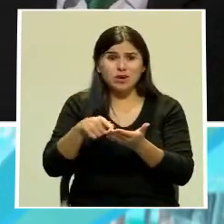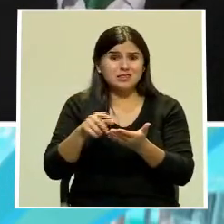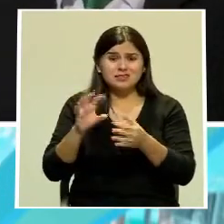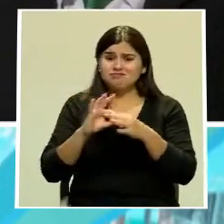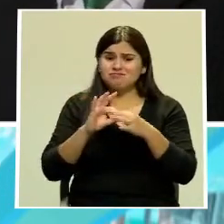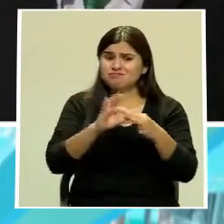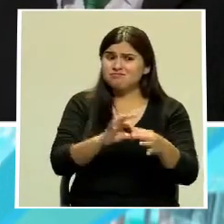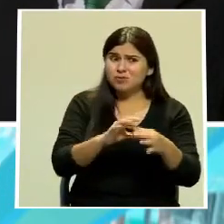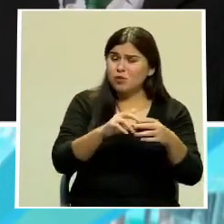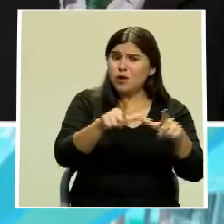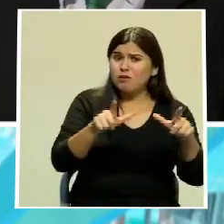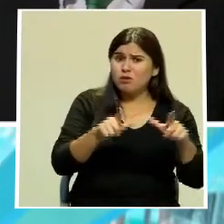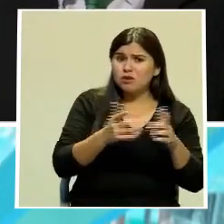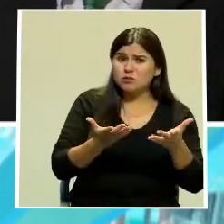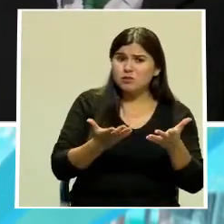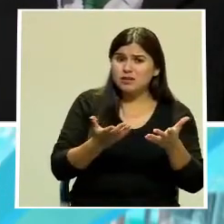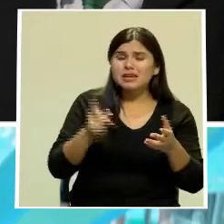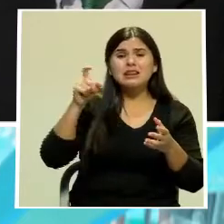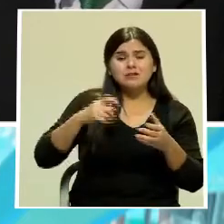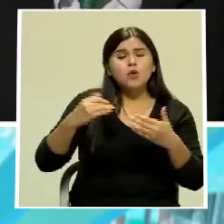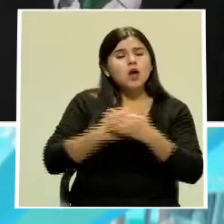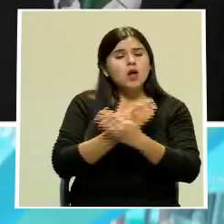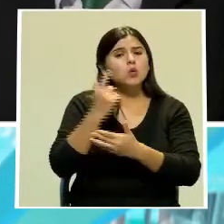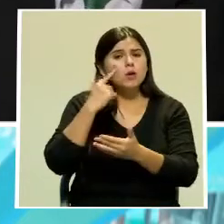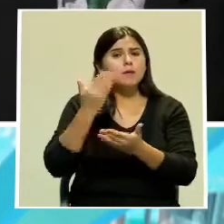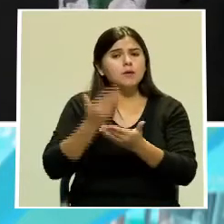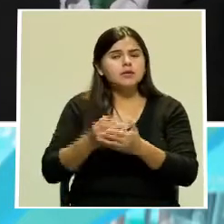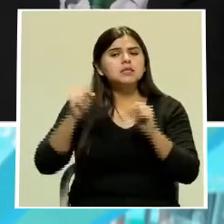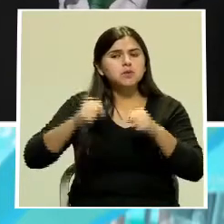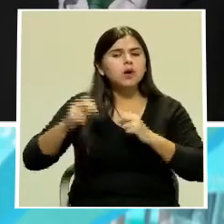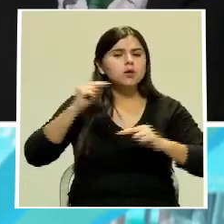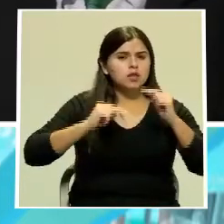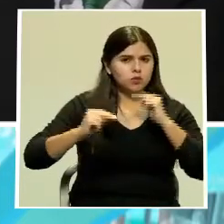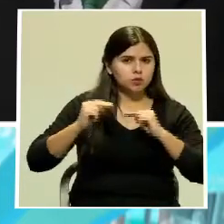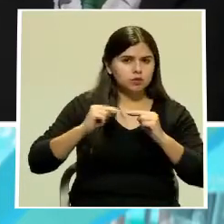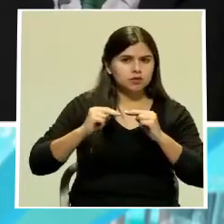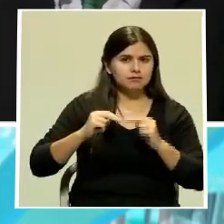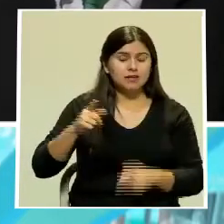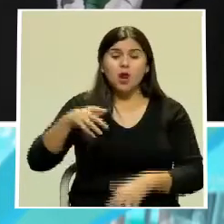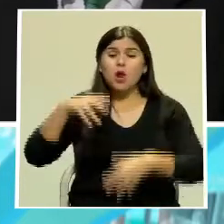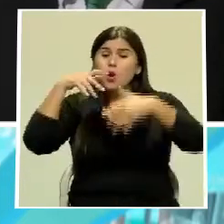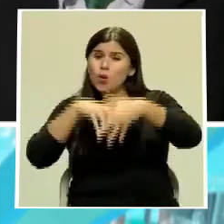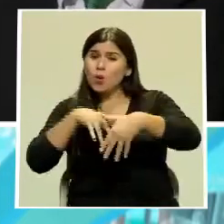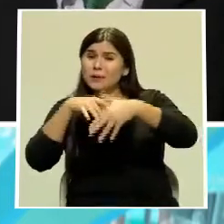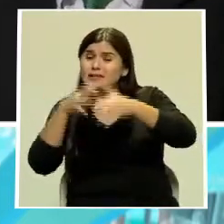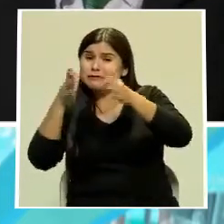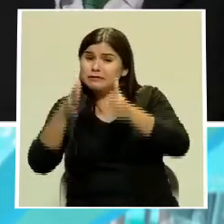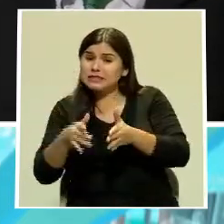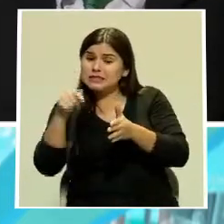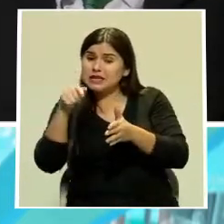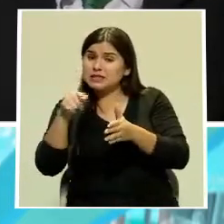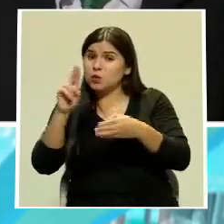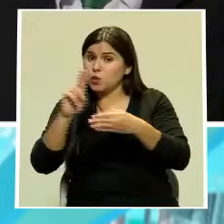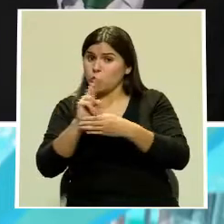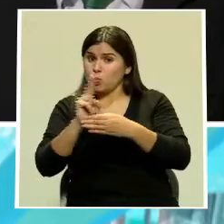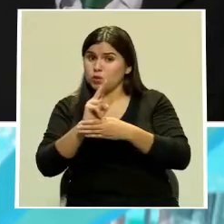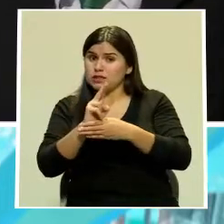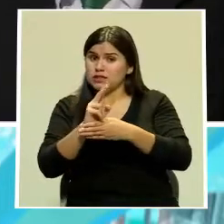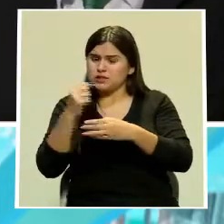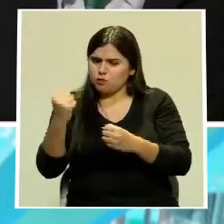un replanteamiento y de que a raíz de eso pudiéramos negociar. Los manifestantes de alguna manera utilizaron también